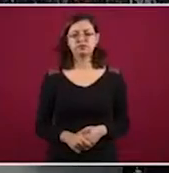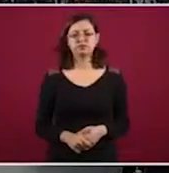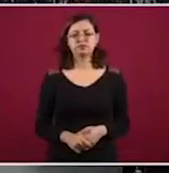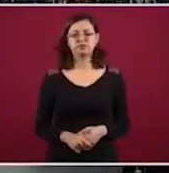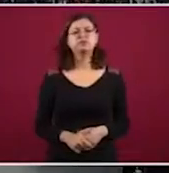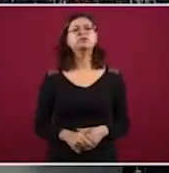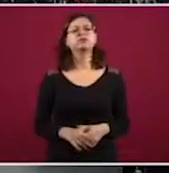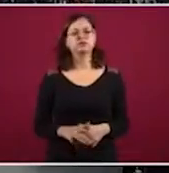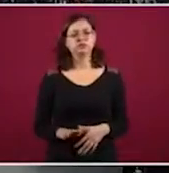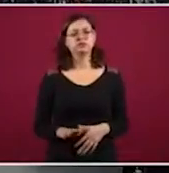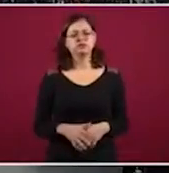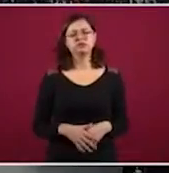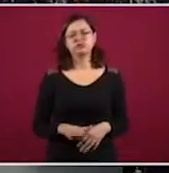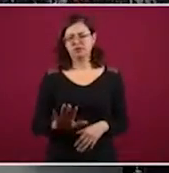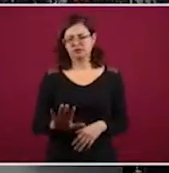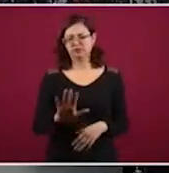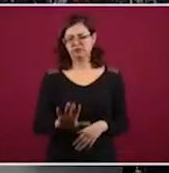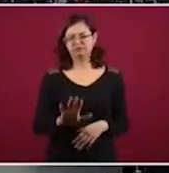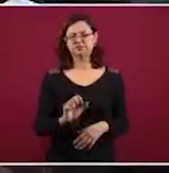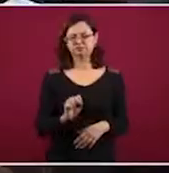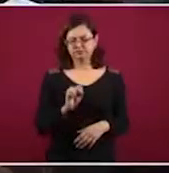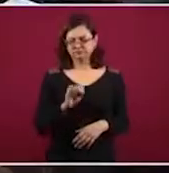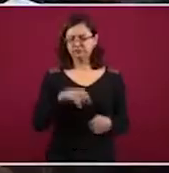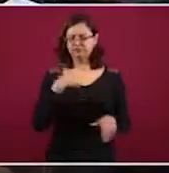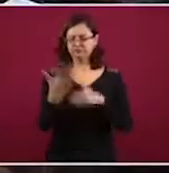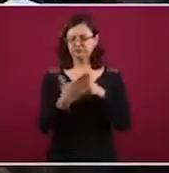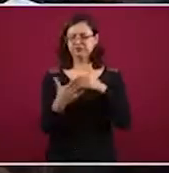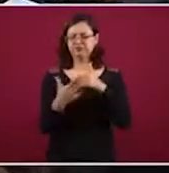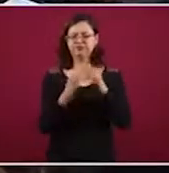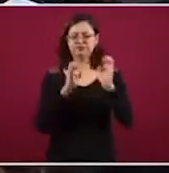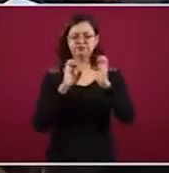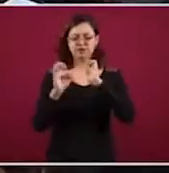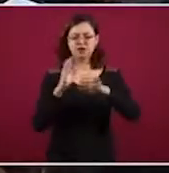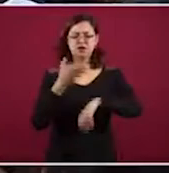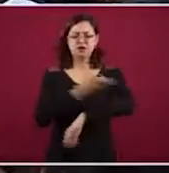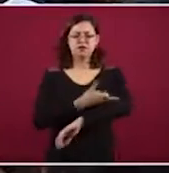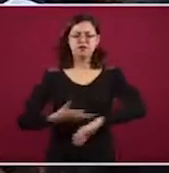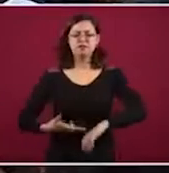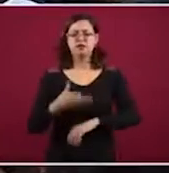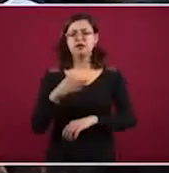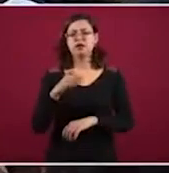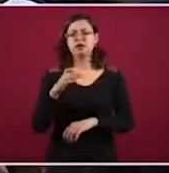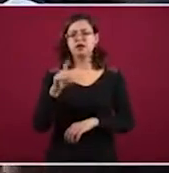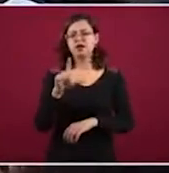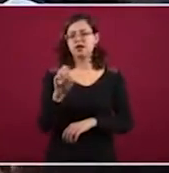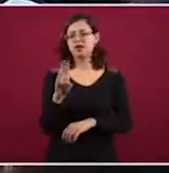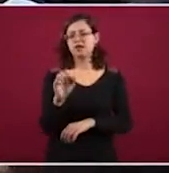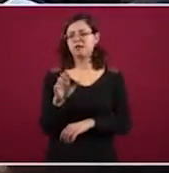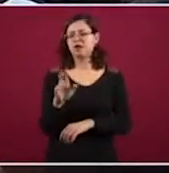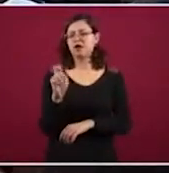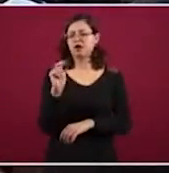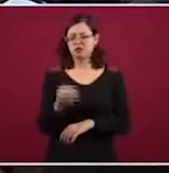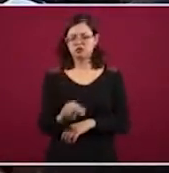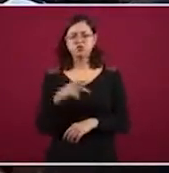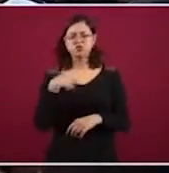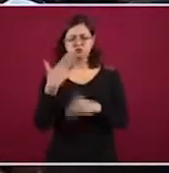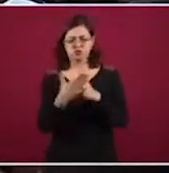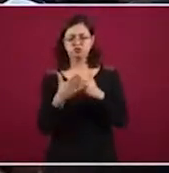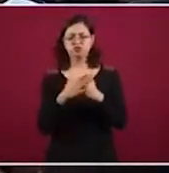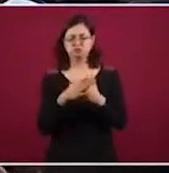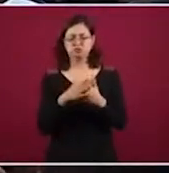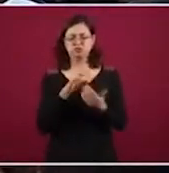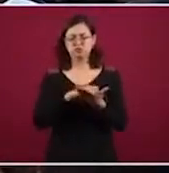Y sí, vamos a entrevistarnos con la familia Levarón. Pidieron ellos